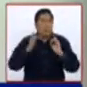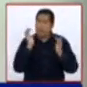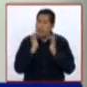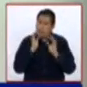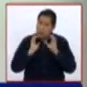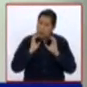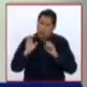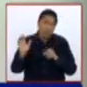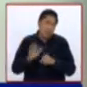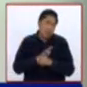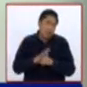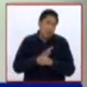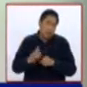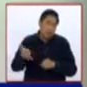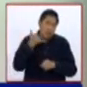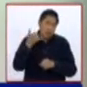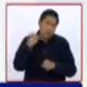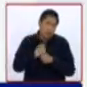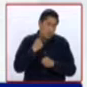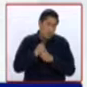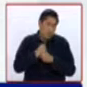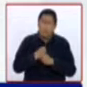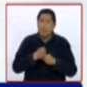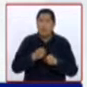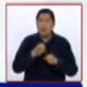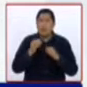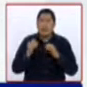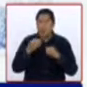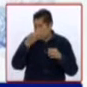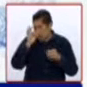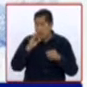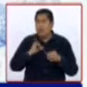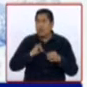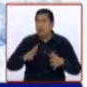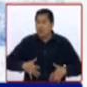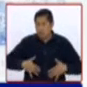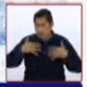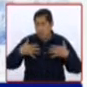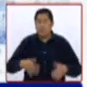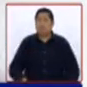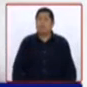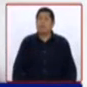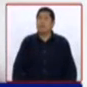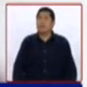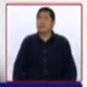contigo, estoy muy ocupada. Me llamaron de un trabajo en una ciudad cercana a la que vivo.